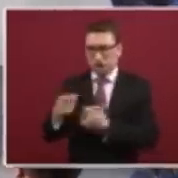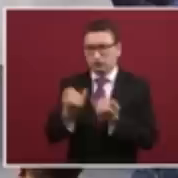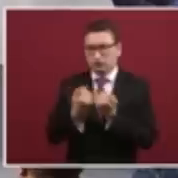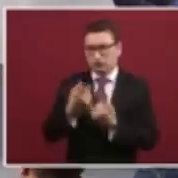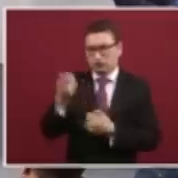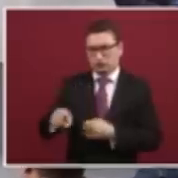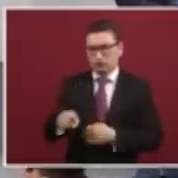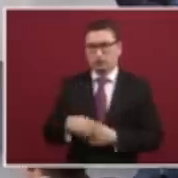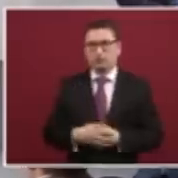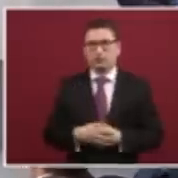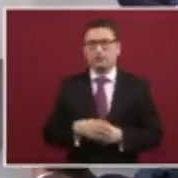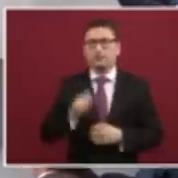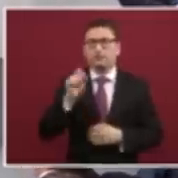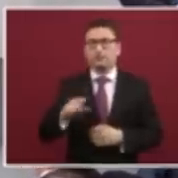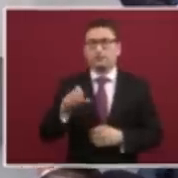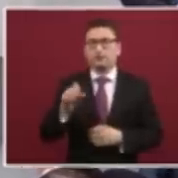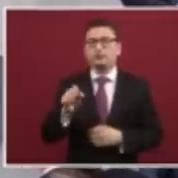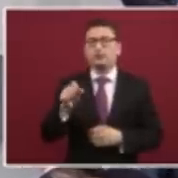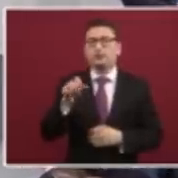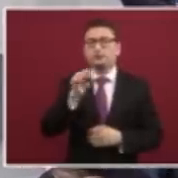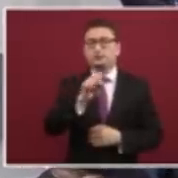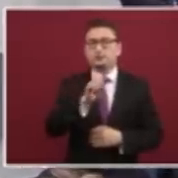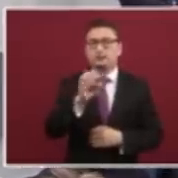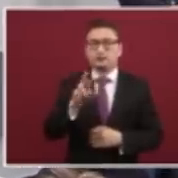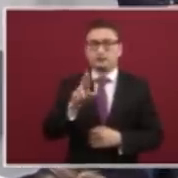y el secretario de Relaciones Exteriores.